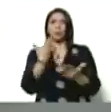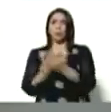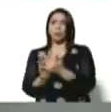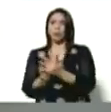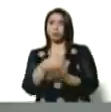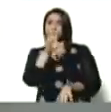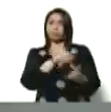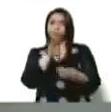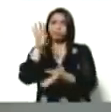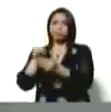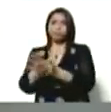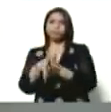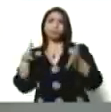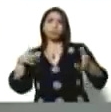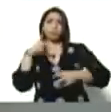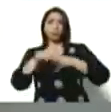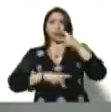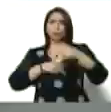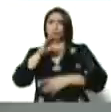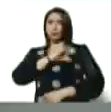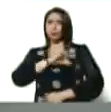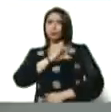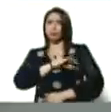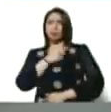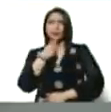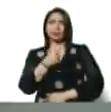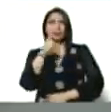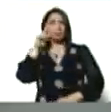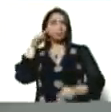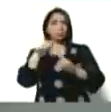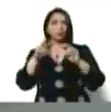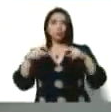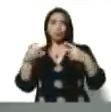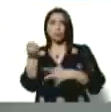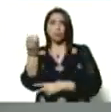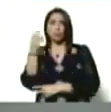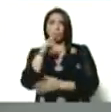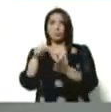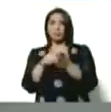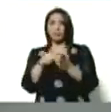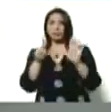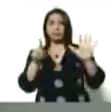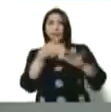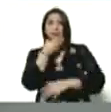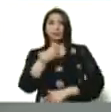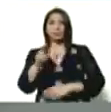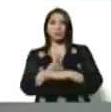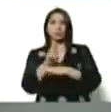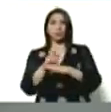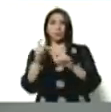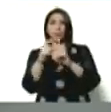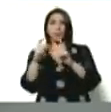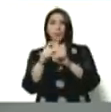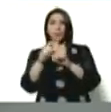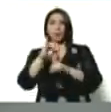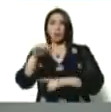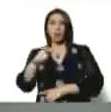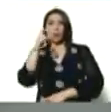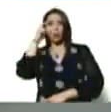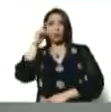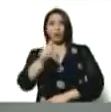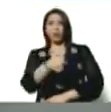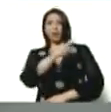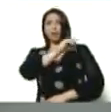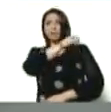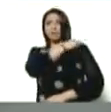gran programa social que va a regir el nuevo Parlamento del próximo 6 de diciembre. De inmediato vamos a dejar en el uso de la palabra a Jorge Rodríguez, jefe del comando